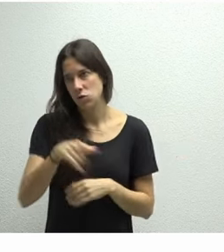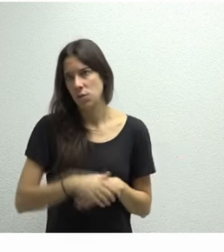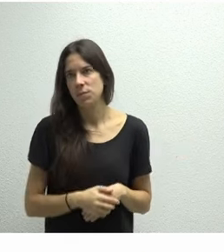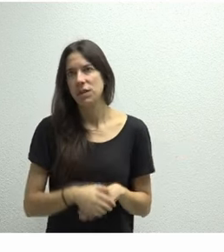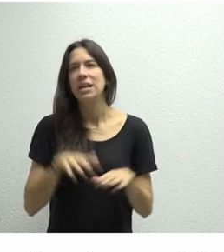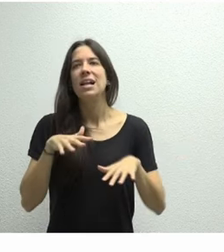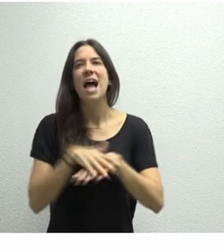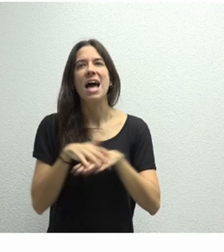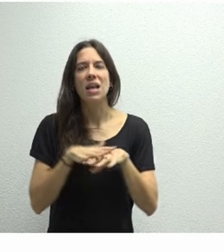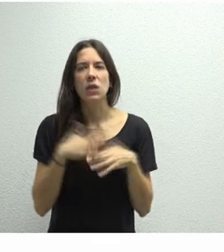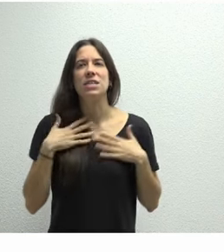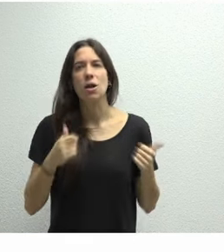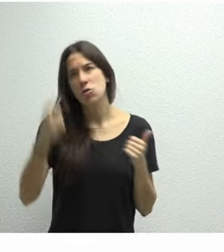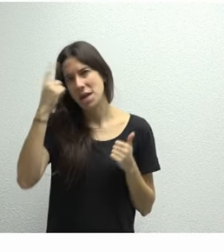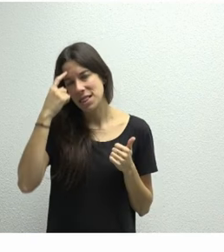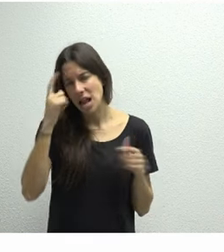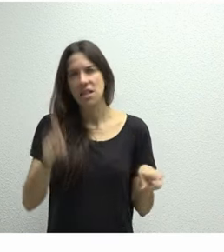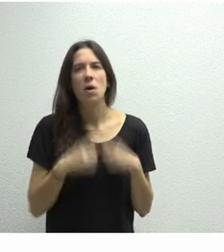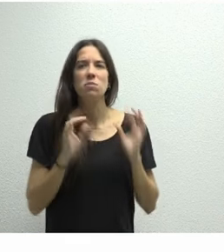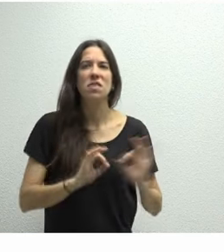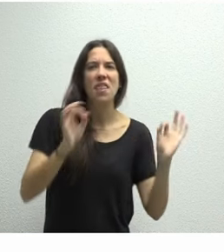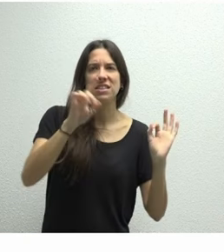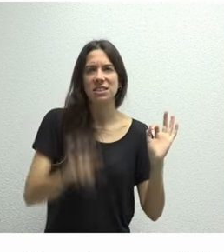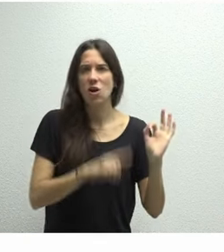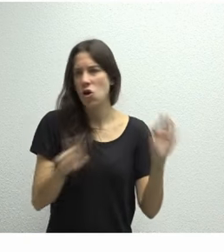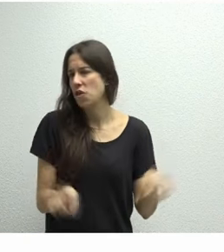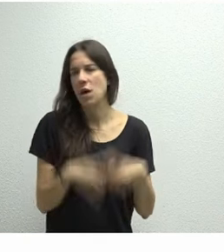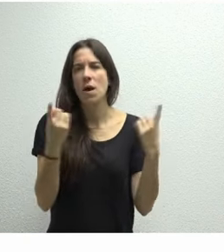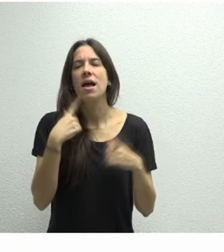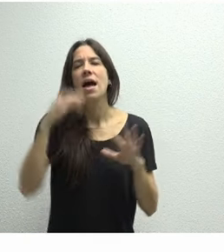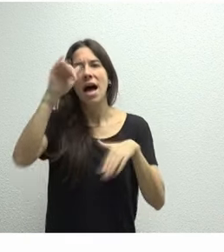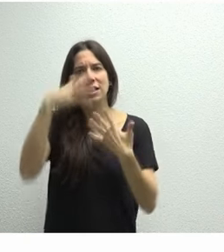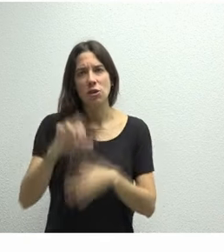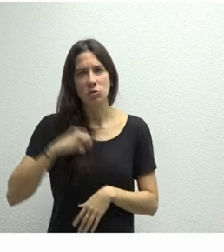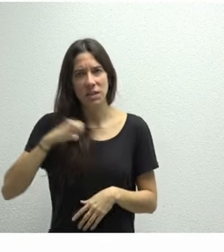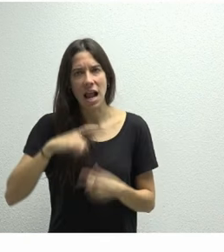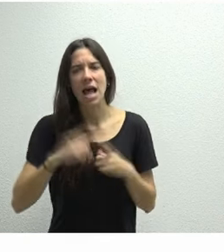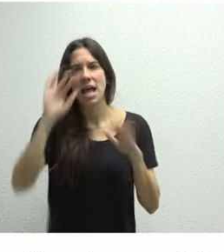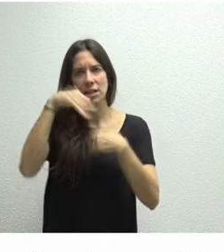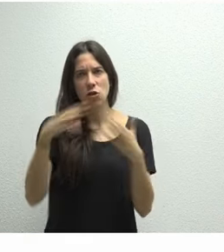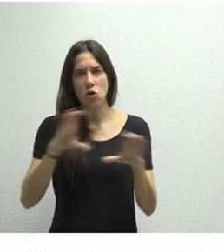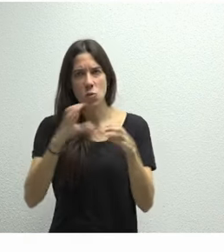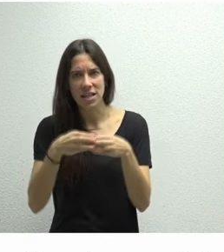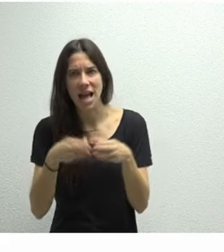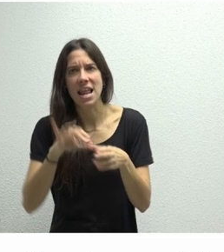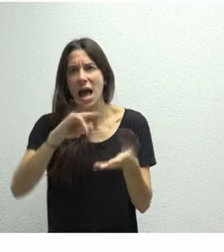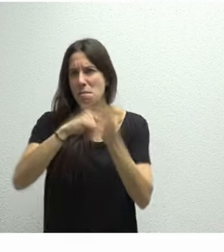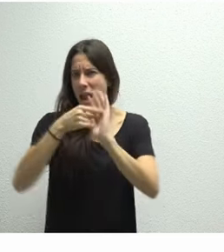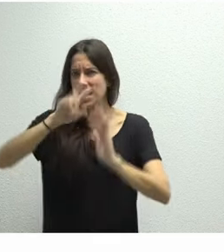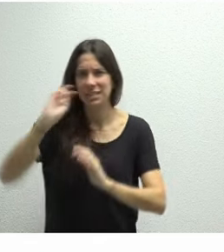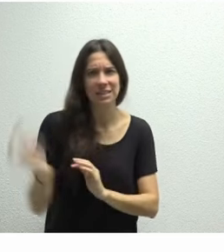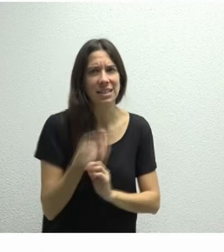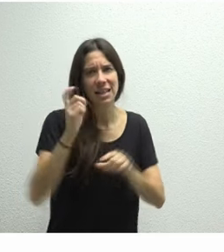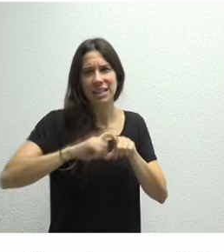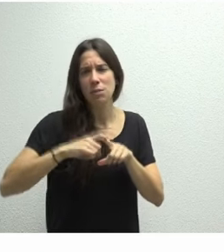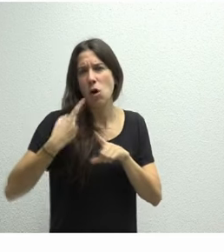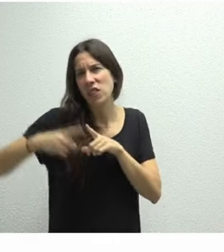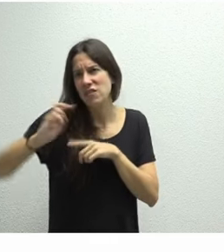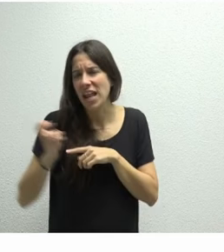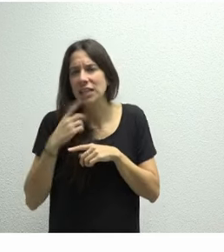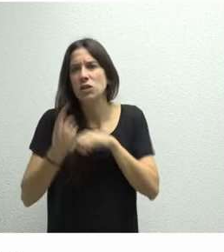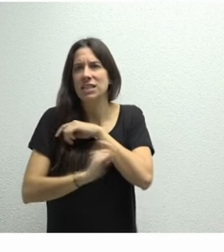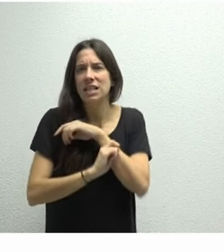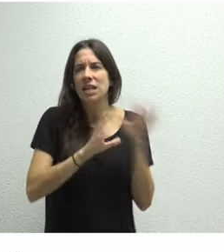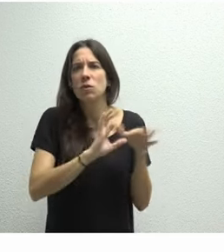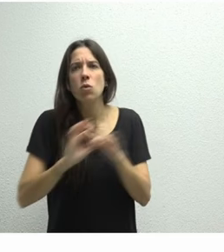se ha especializada o no disponemos de atención hospitalaria atención comunitaria de muchos planes de todo tipo con estrategias vinculadas